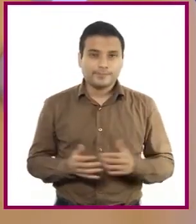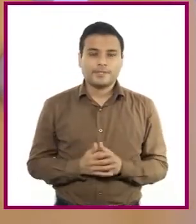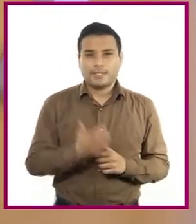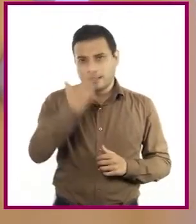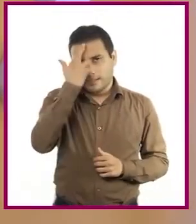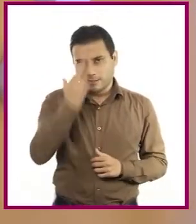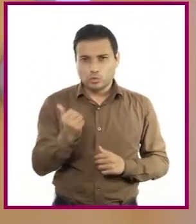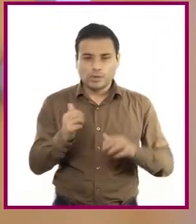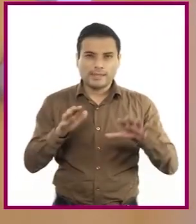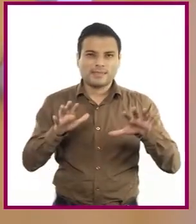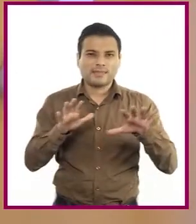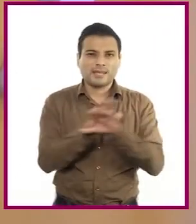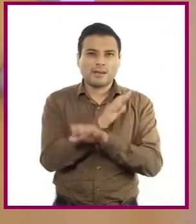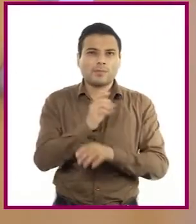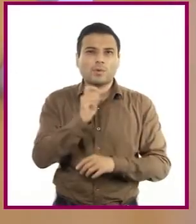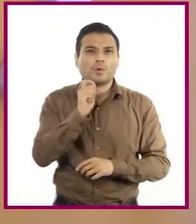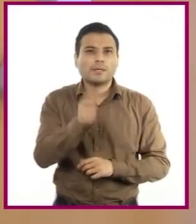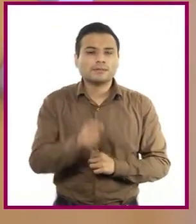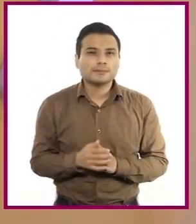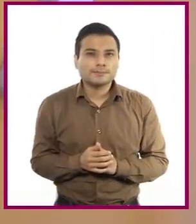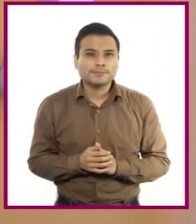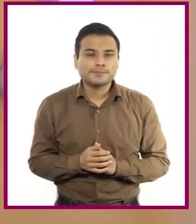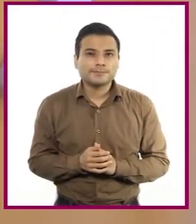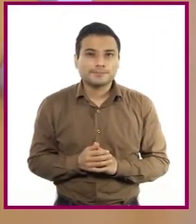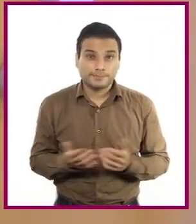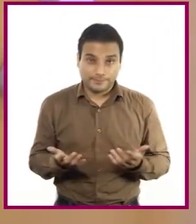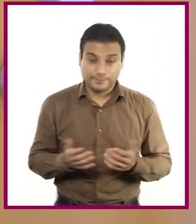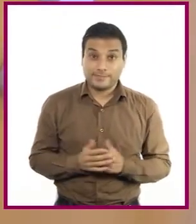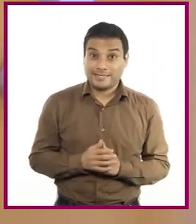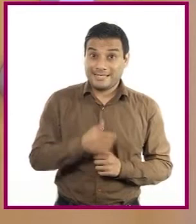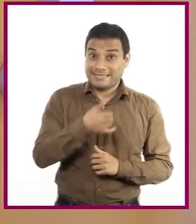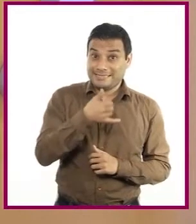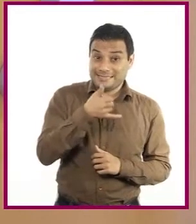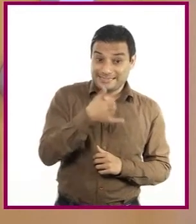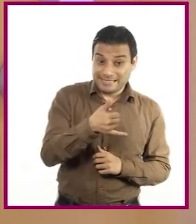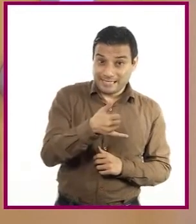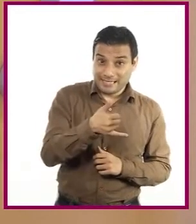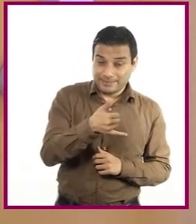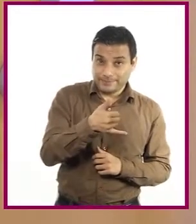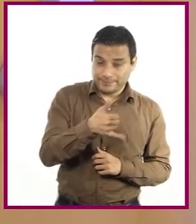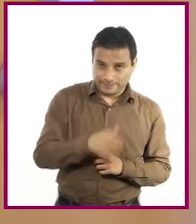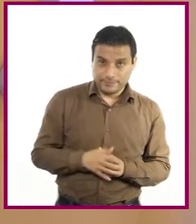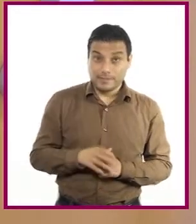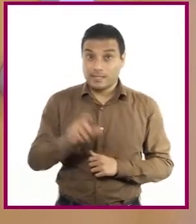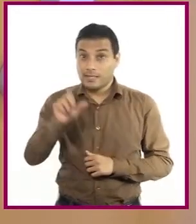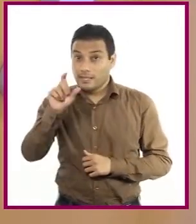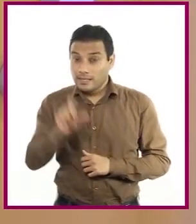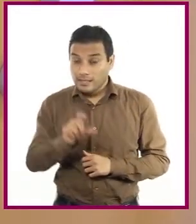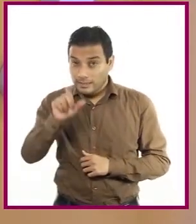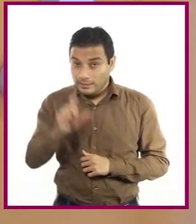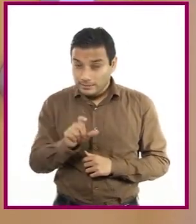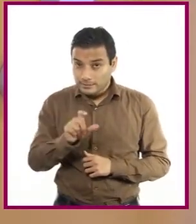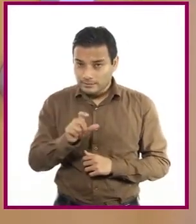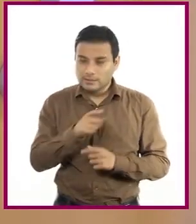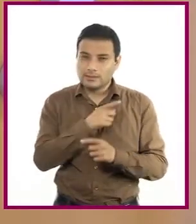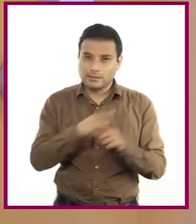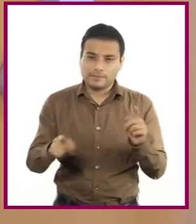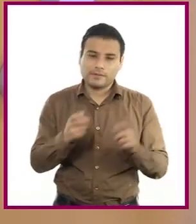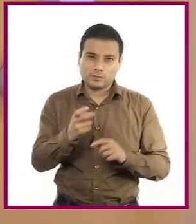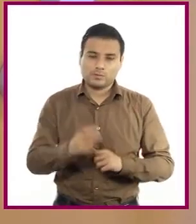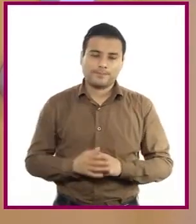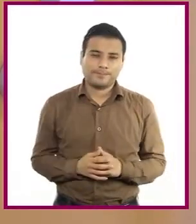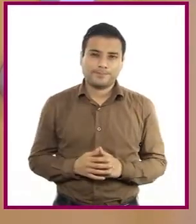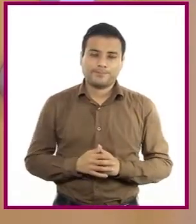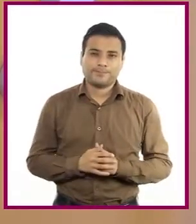de cambio es una relación entre la diferencia de las y sobre la diferencia de las x en un par de